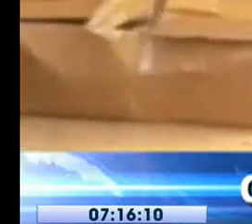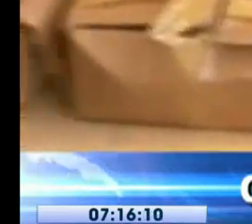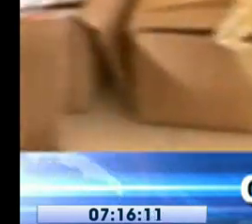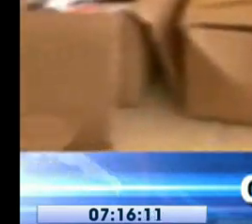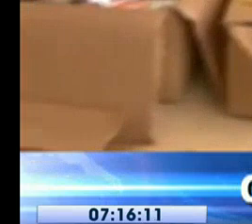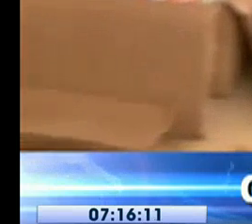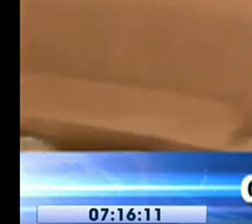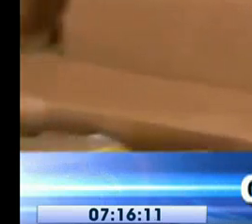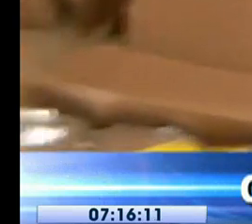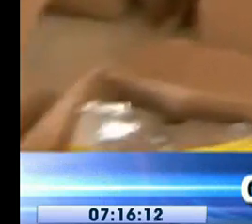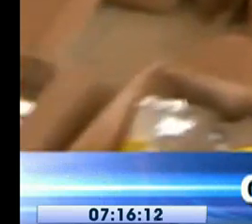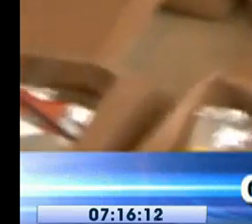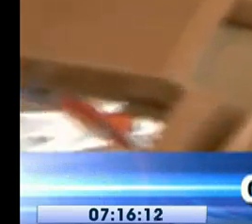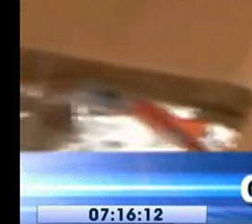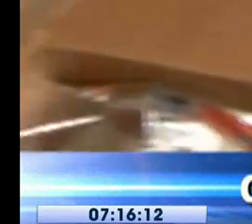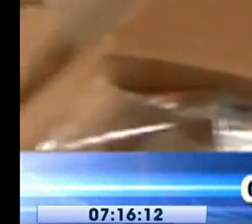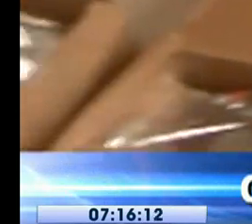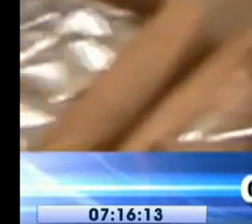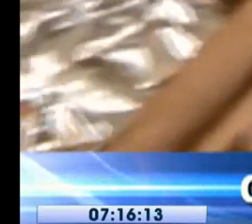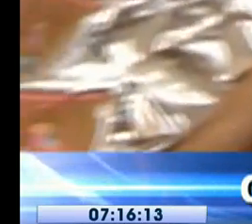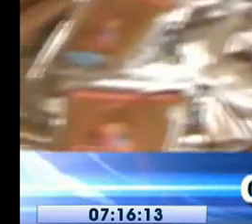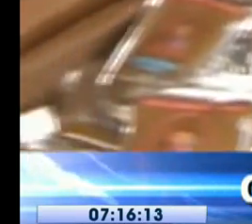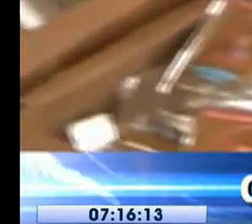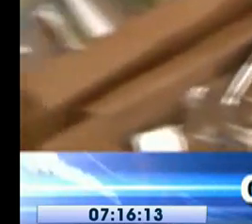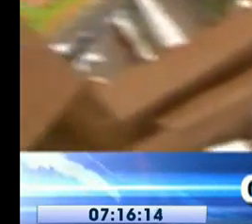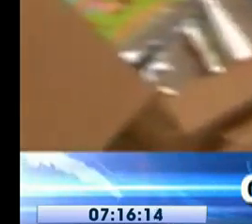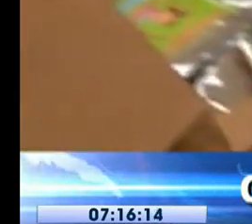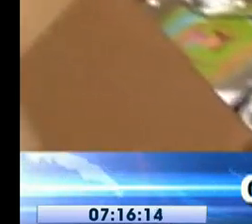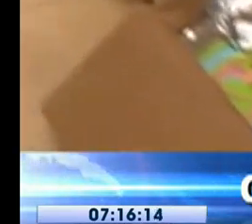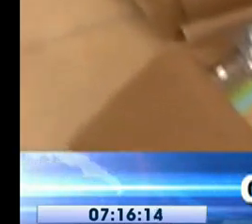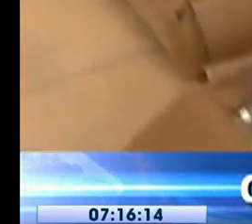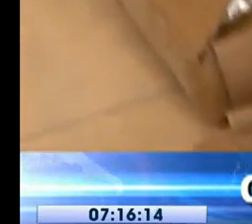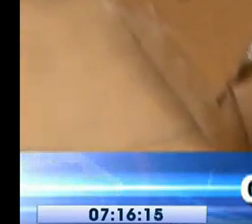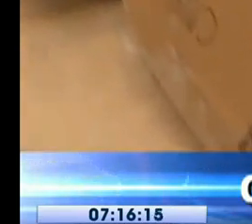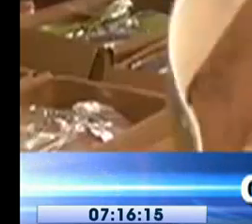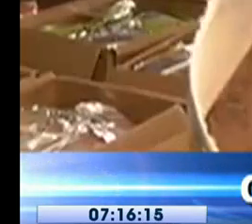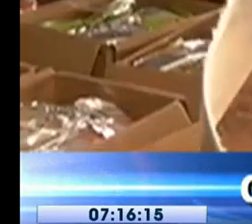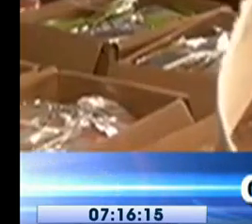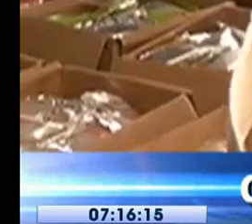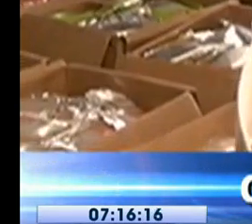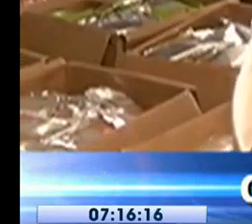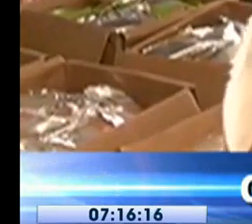polvo. Este es el más grande cargamento incautado en lo que va del 2018.